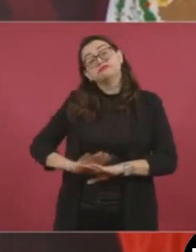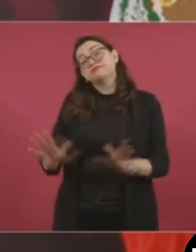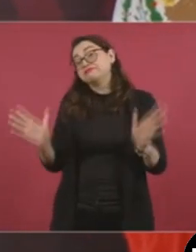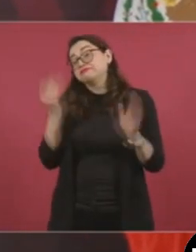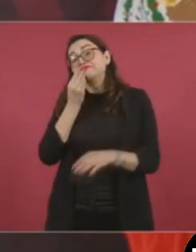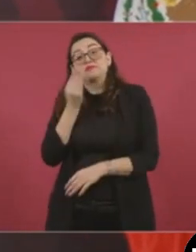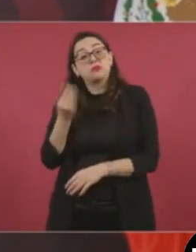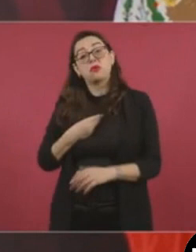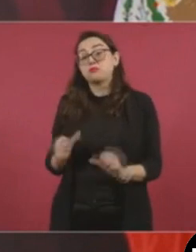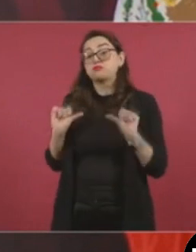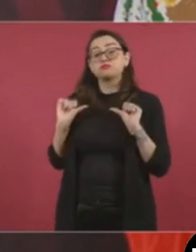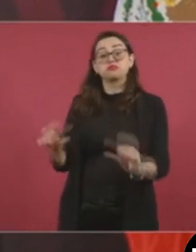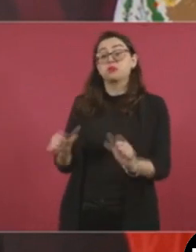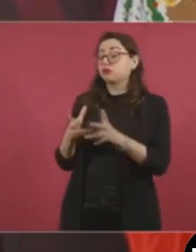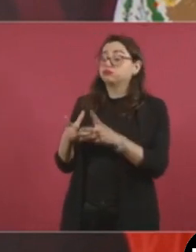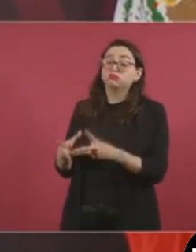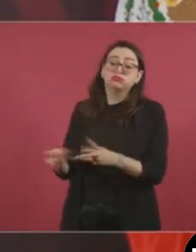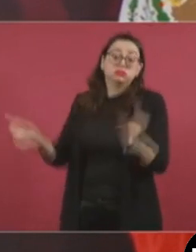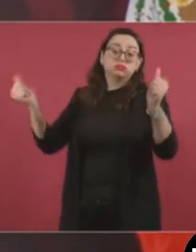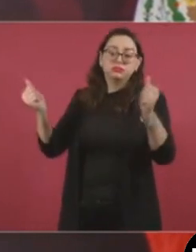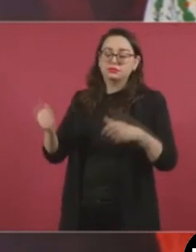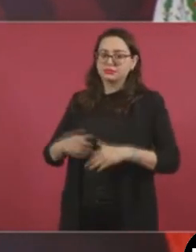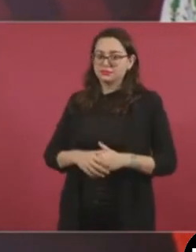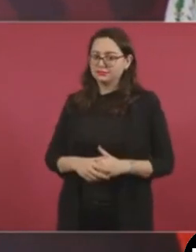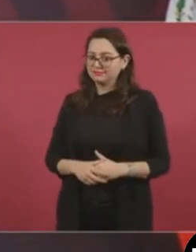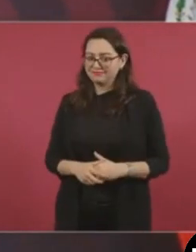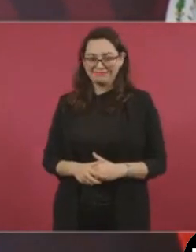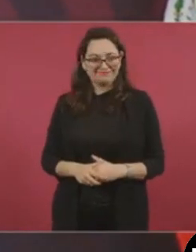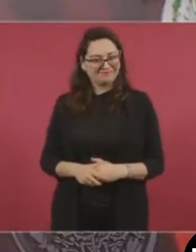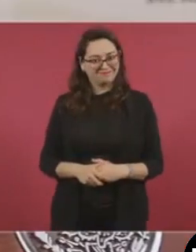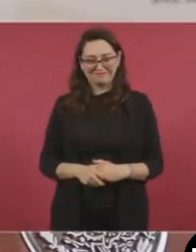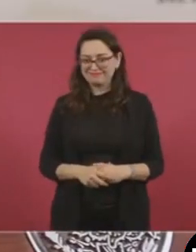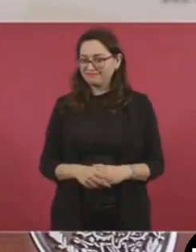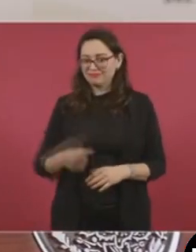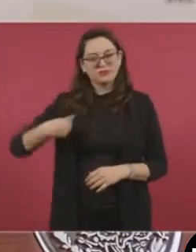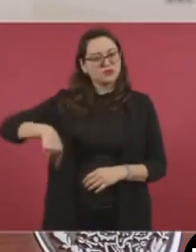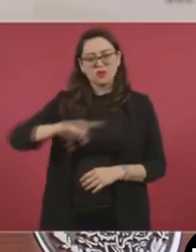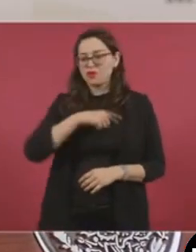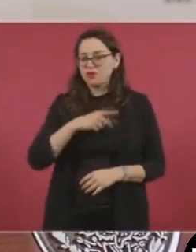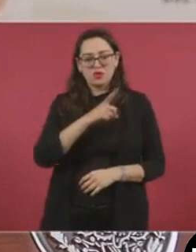no debemos nosotros decir, ya,